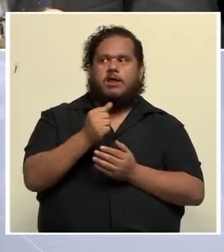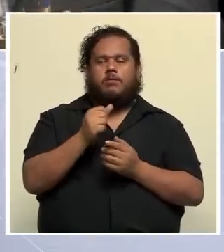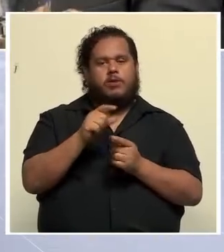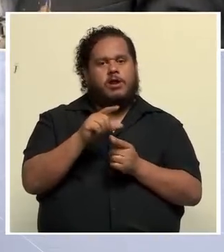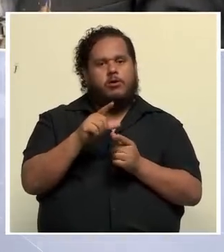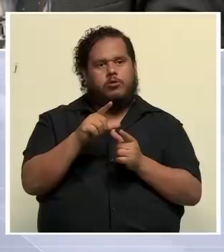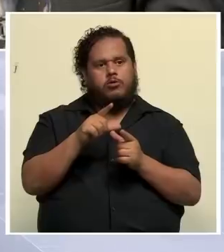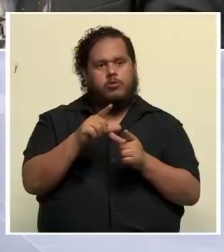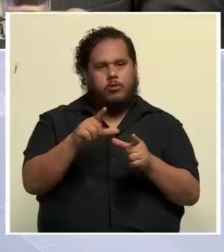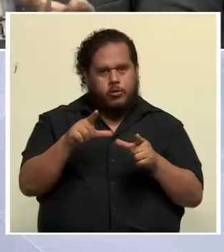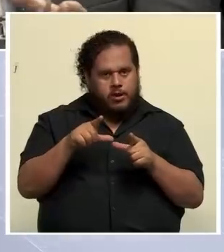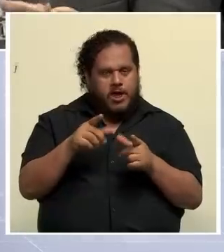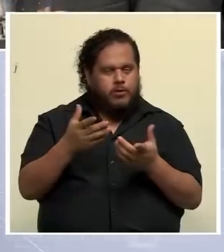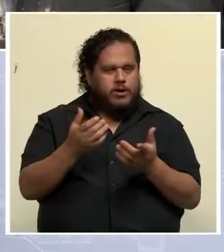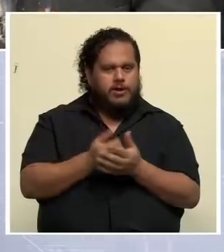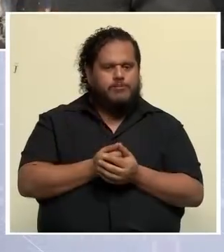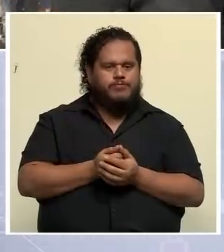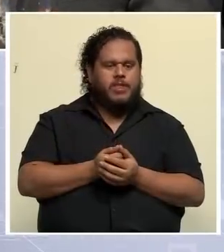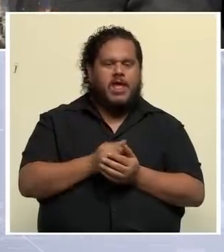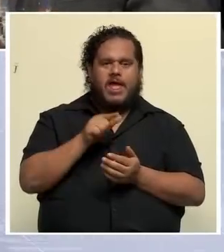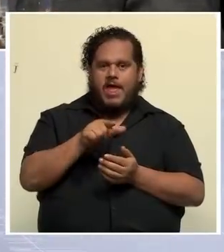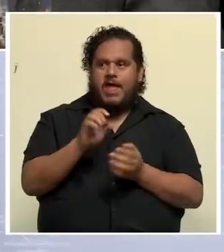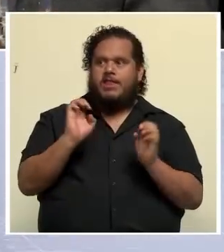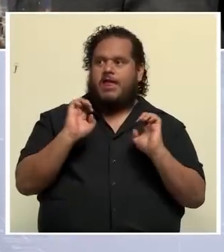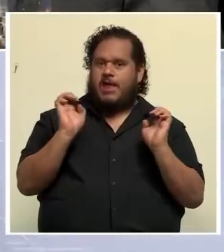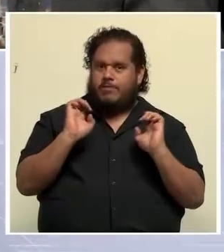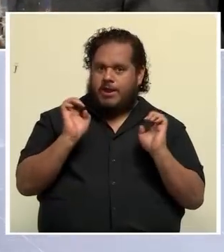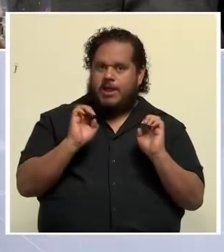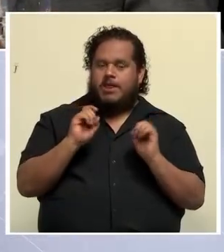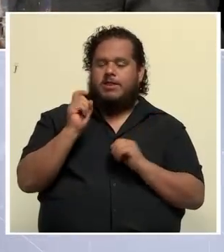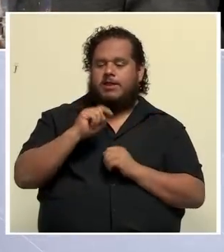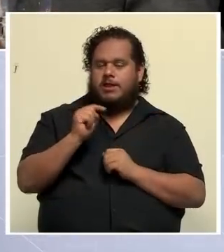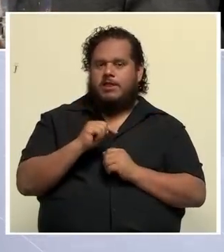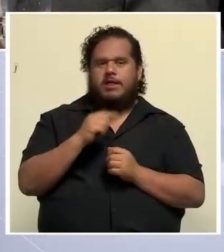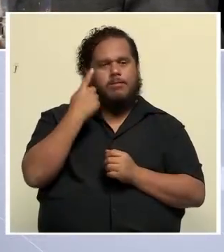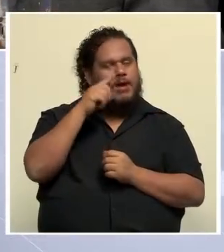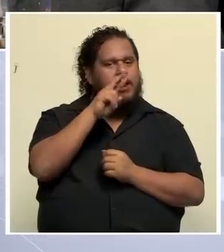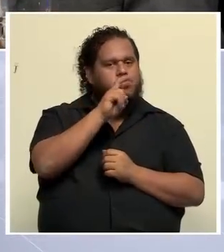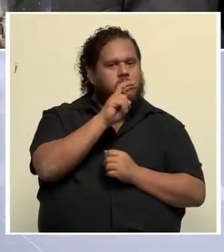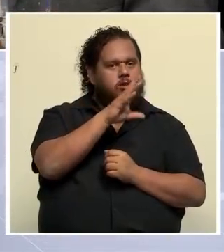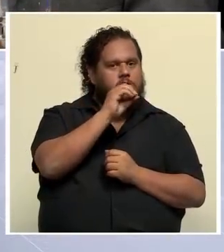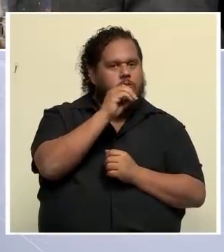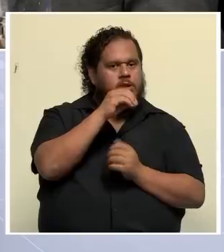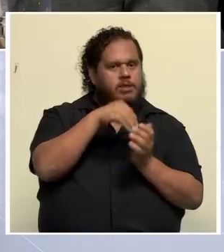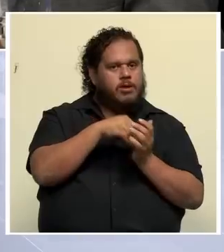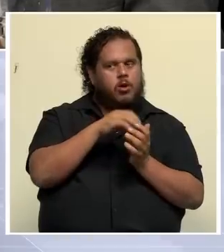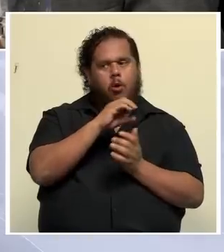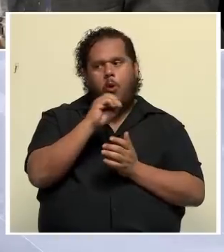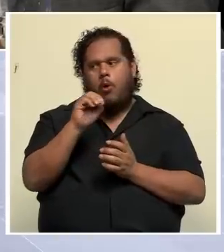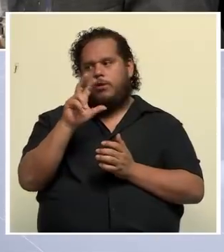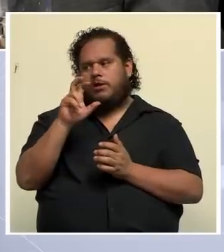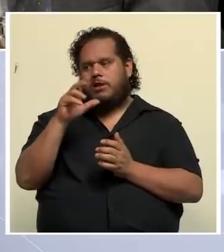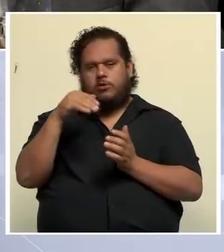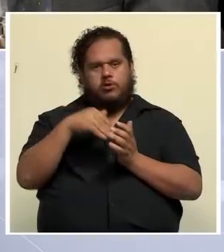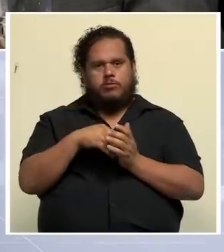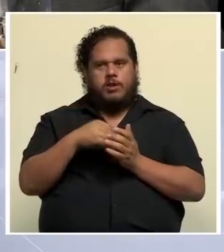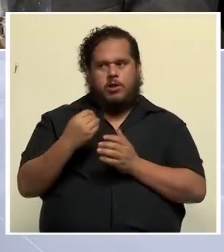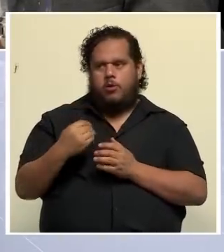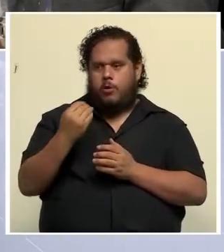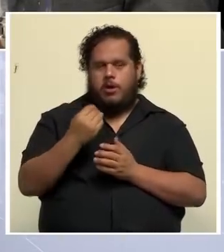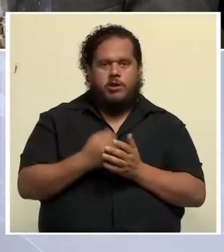lado, esa emergencia requiere que para 250,000 o 300,000 jóvenes que se nos